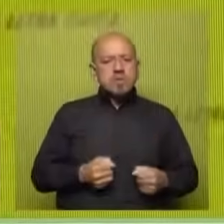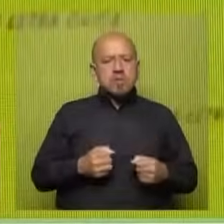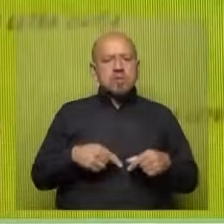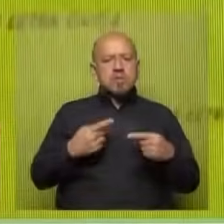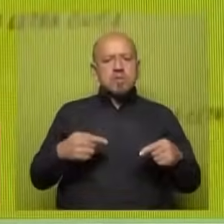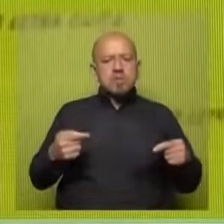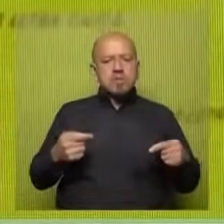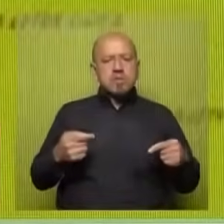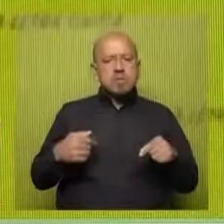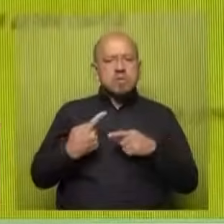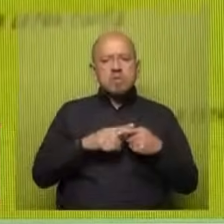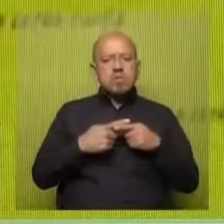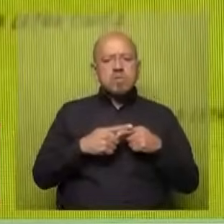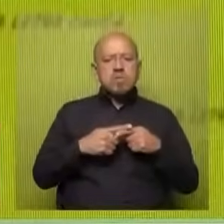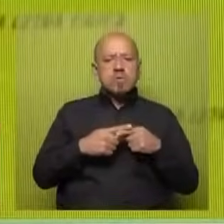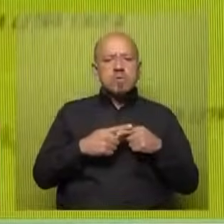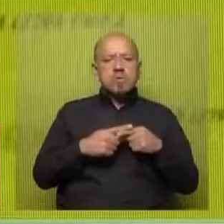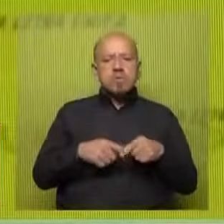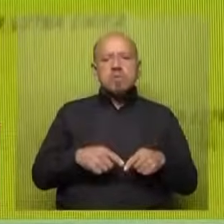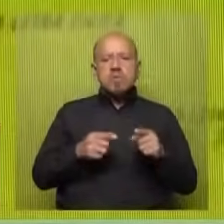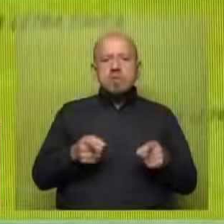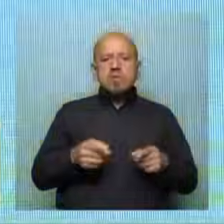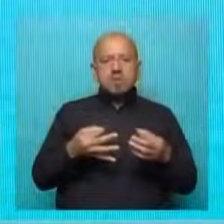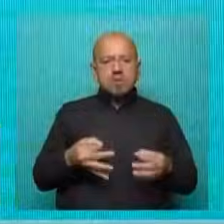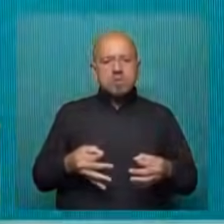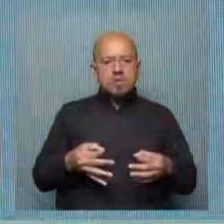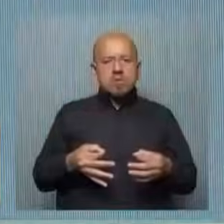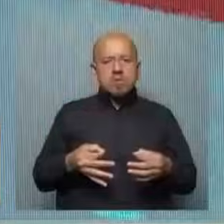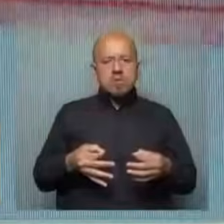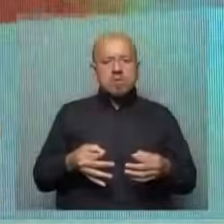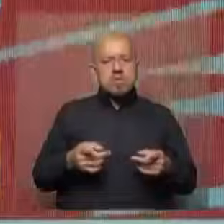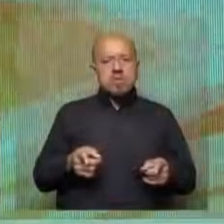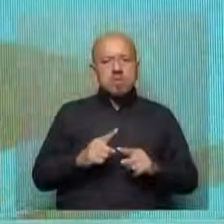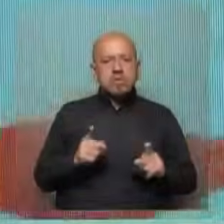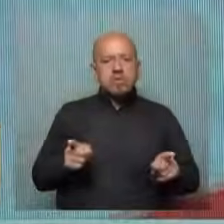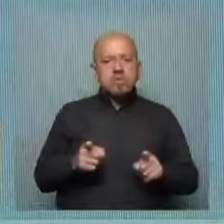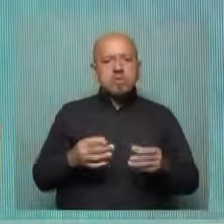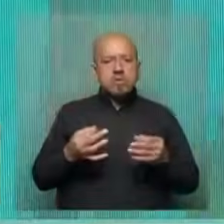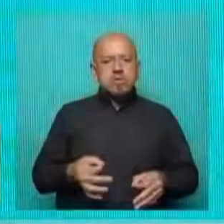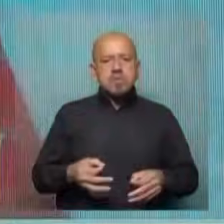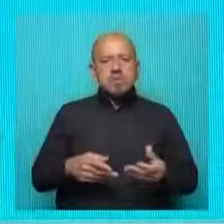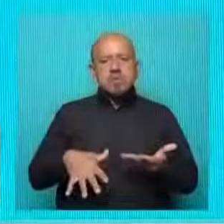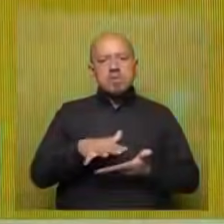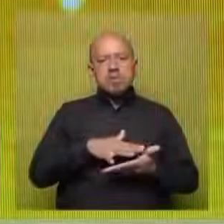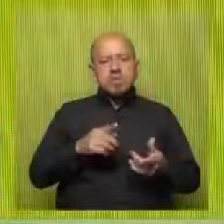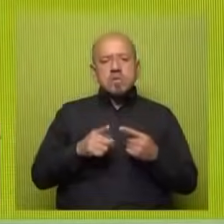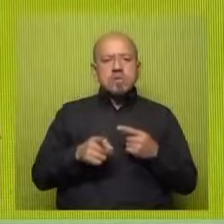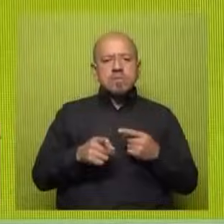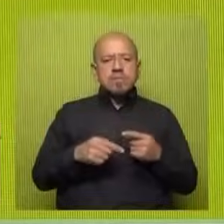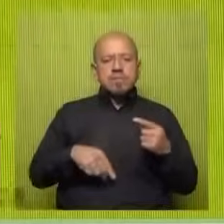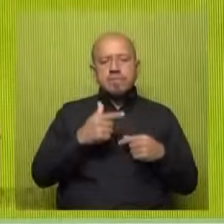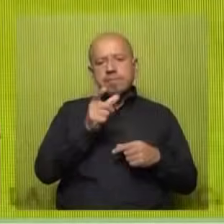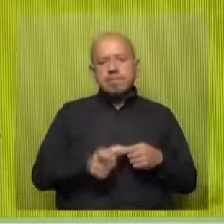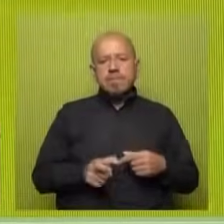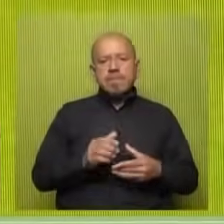cosas, discutir con convicción, eso está bien. Lo que no está bien es ir al terreno del agravio, ¿verdad? El agravio